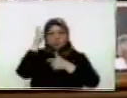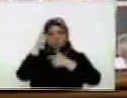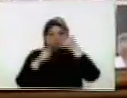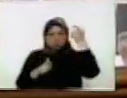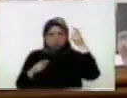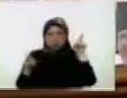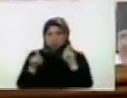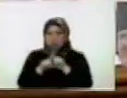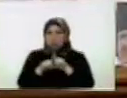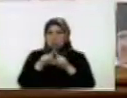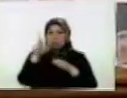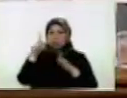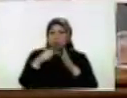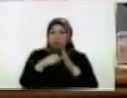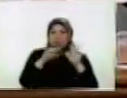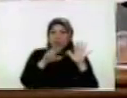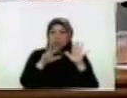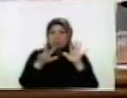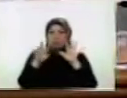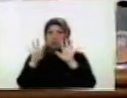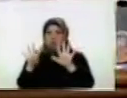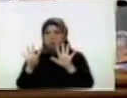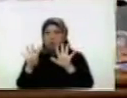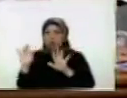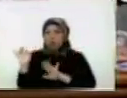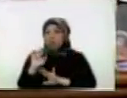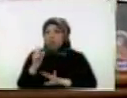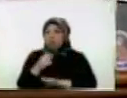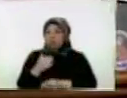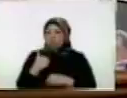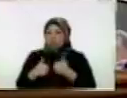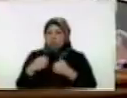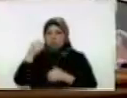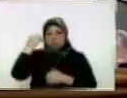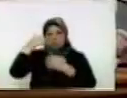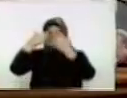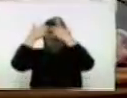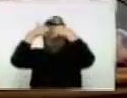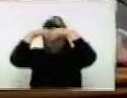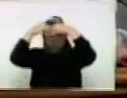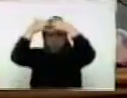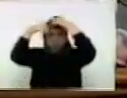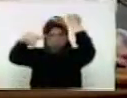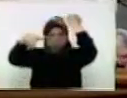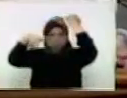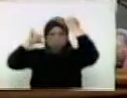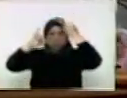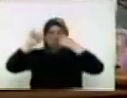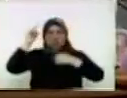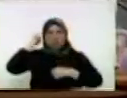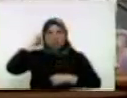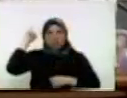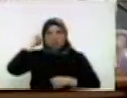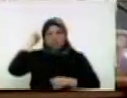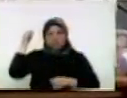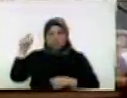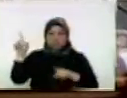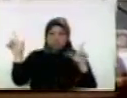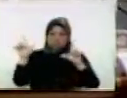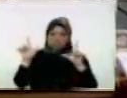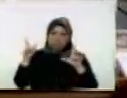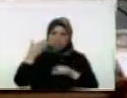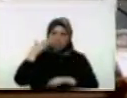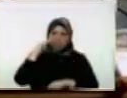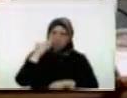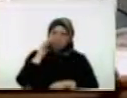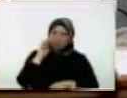89, que hoy estamos peor. Y yo digo entre mí, lamentablemente, esas son parte de las campañas mediáticas que han